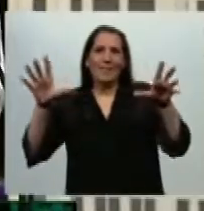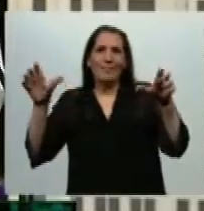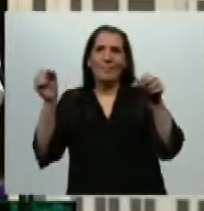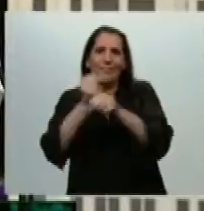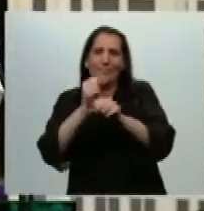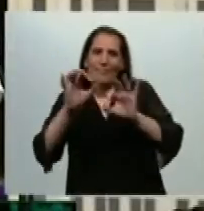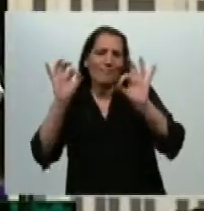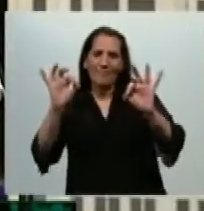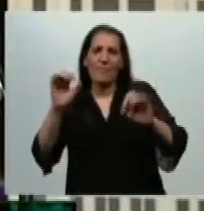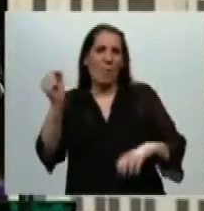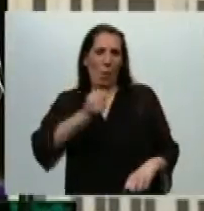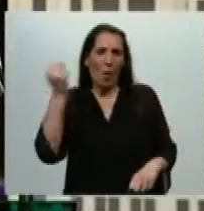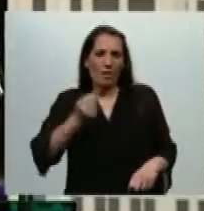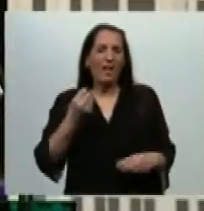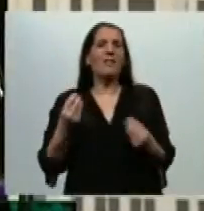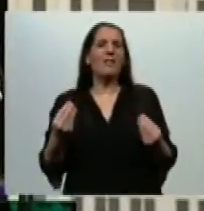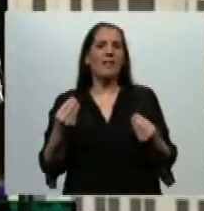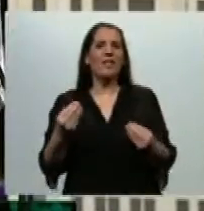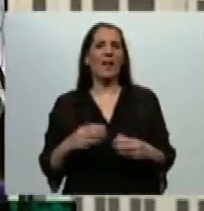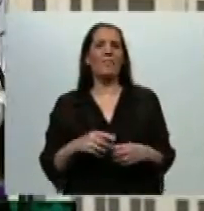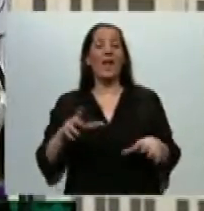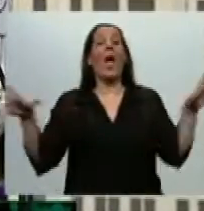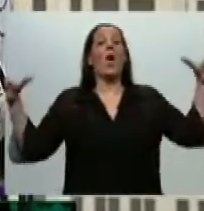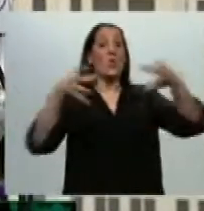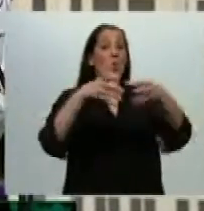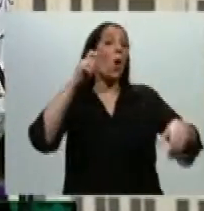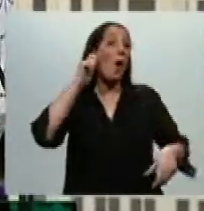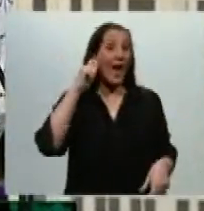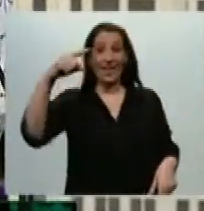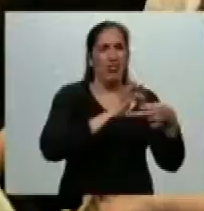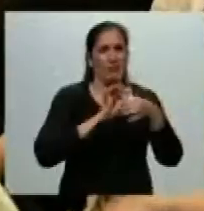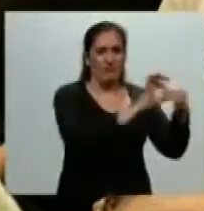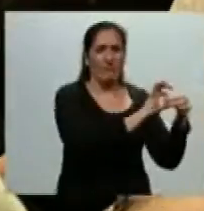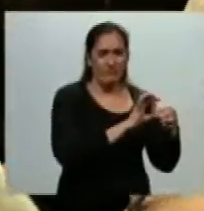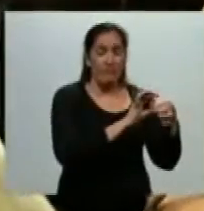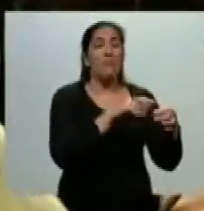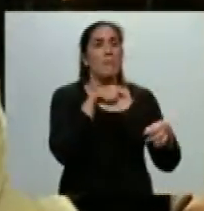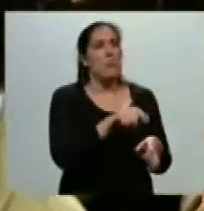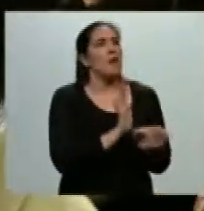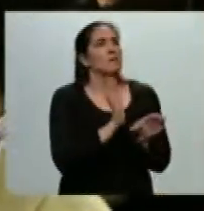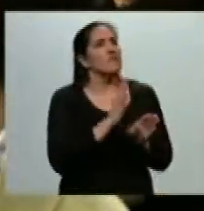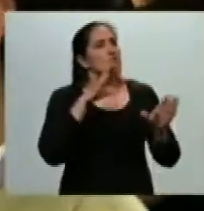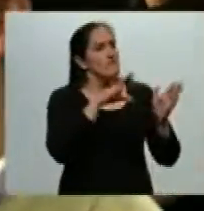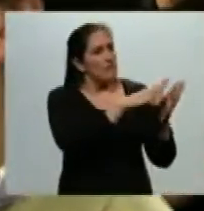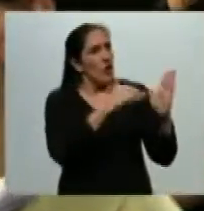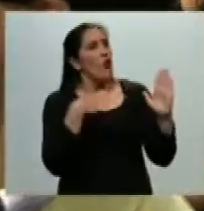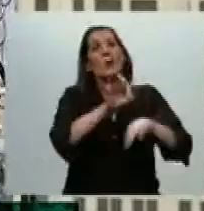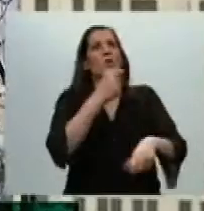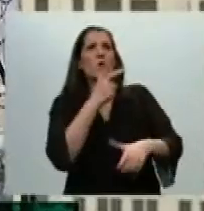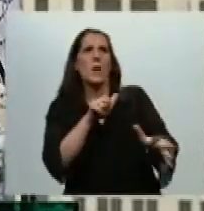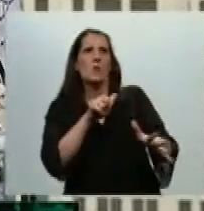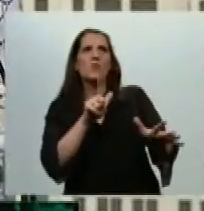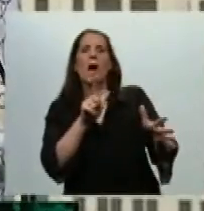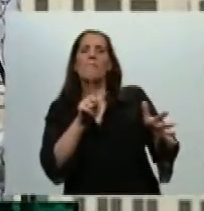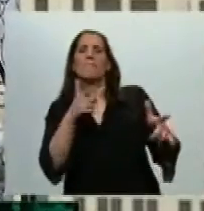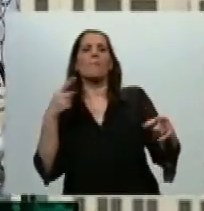ha sido determinante el rol del G77 más China para que pudiéramos lograr esto. Yo